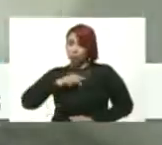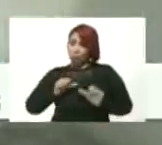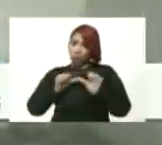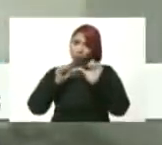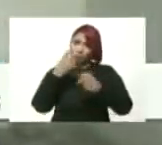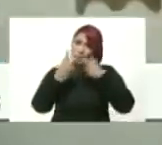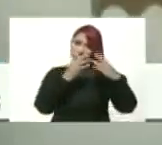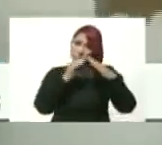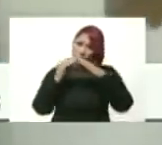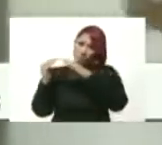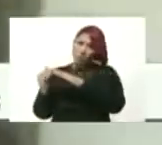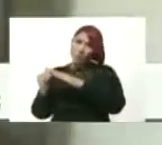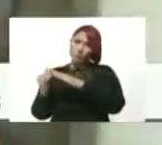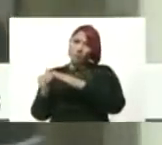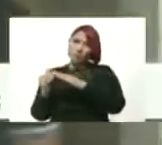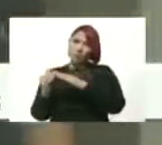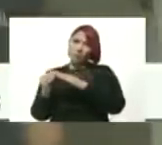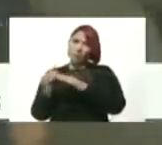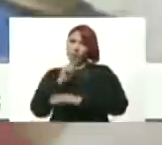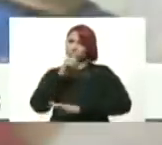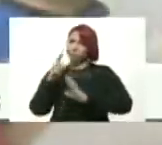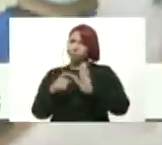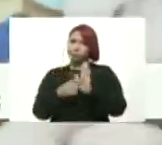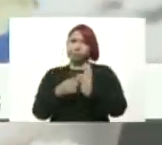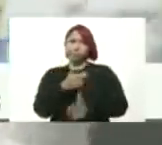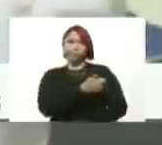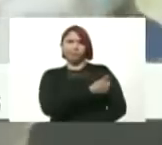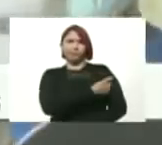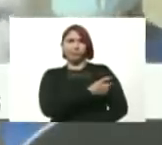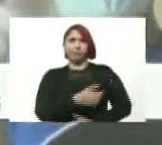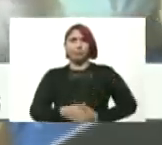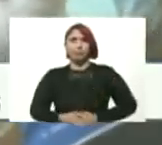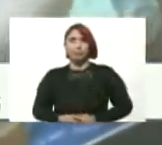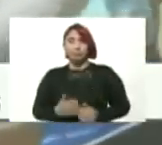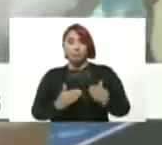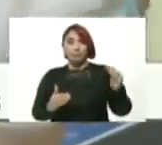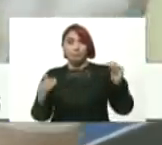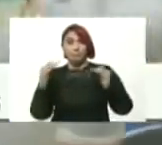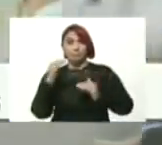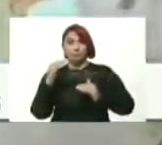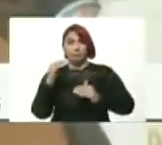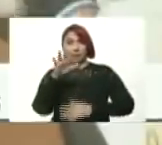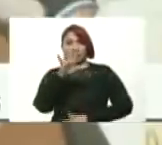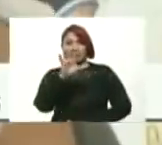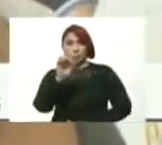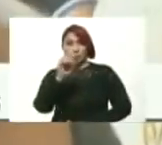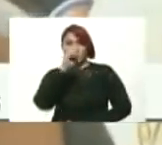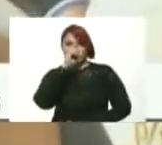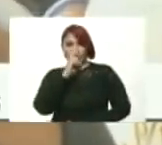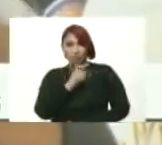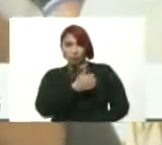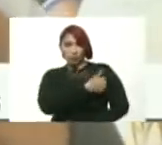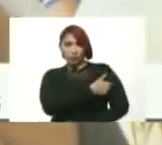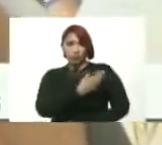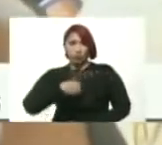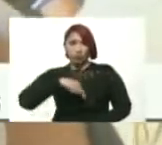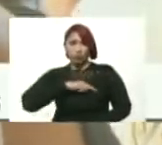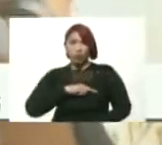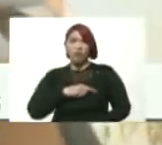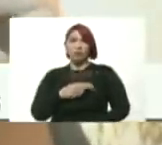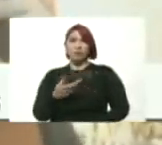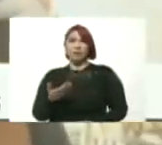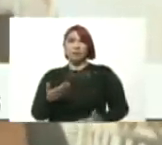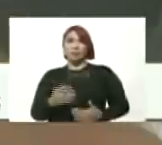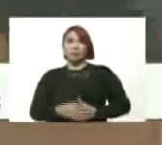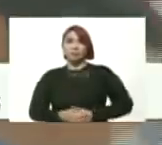casa a casa inmunizando a todo lo que es a los mayores de 50 años inmunizando a nuestras prenatales mayores